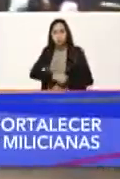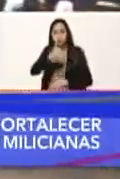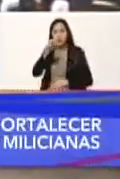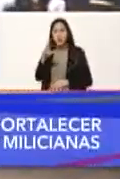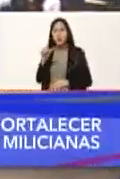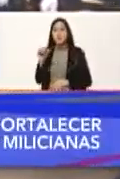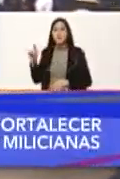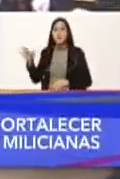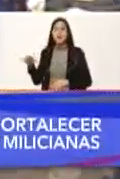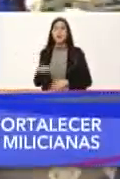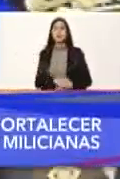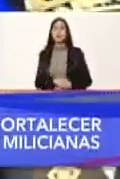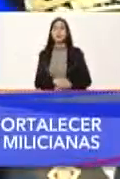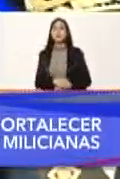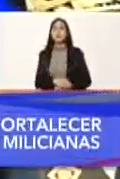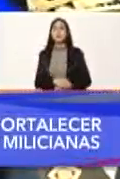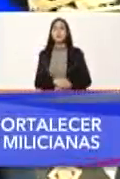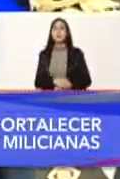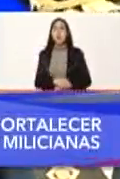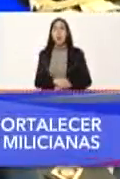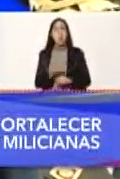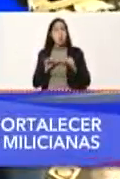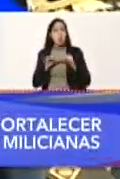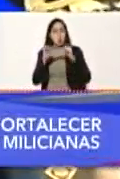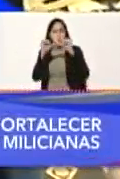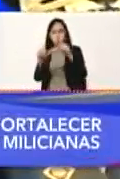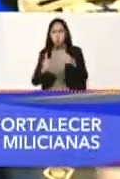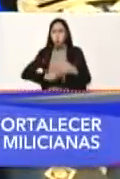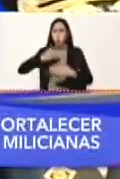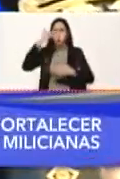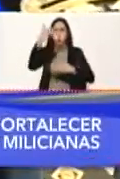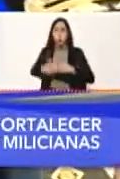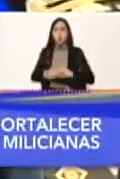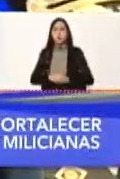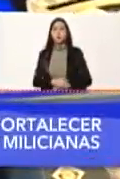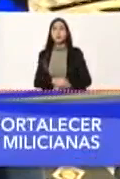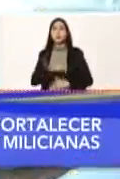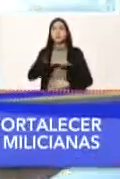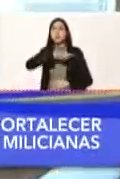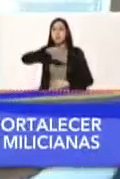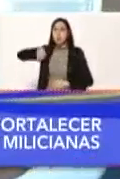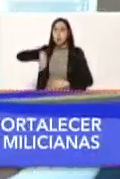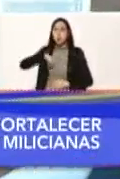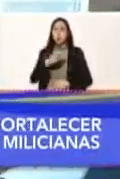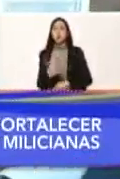Rafael Silva Aponte, que sigue al frente de nuestra